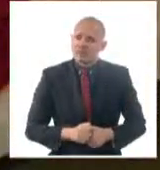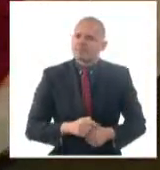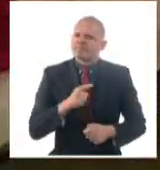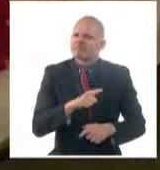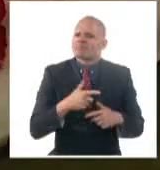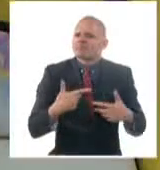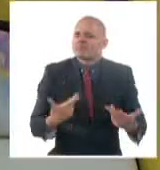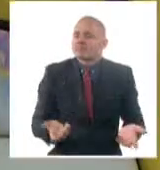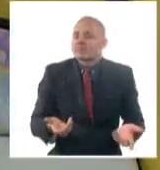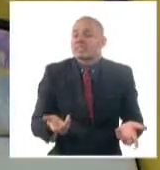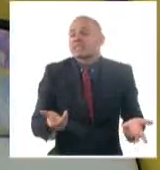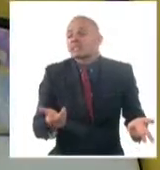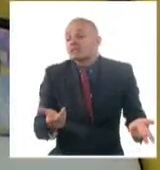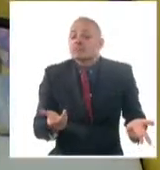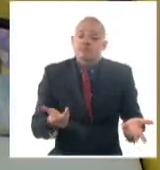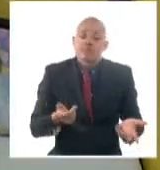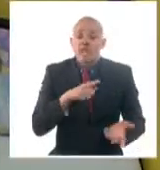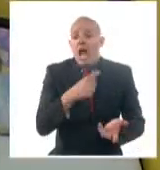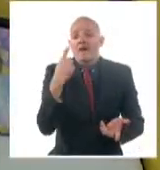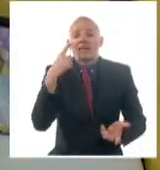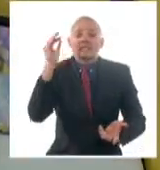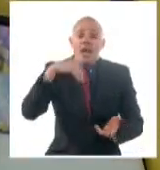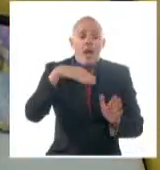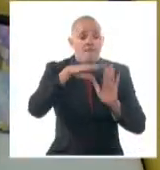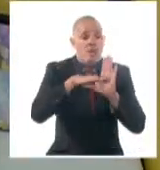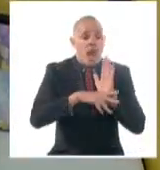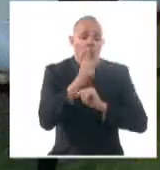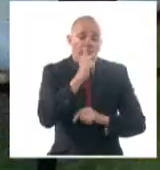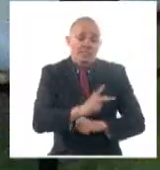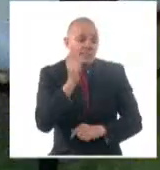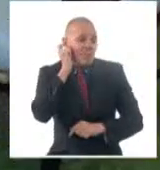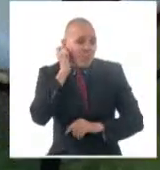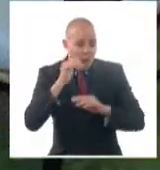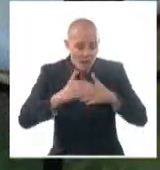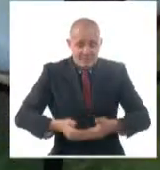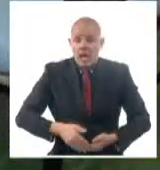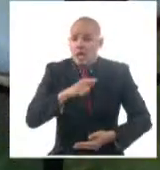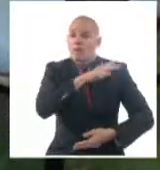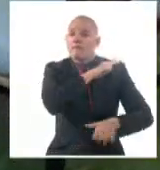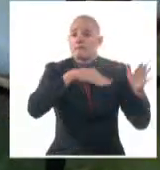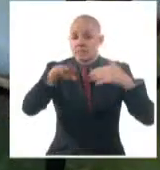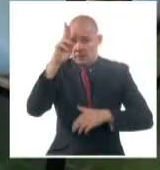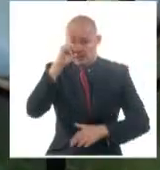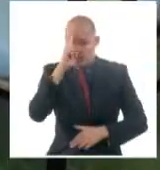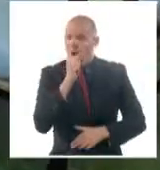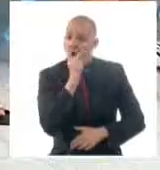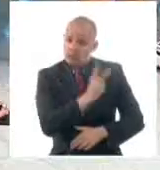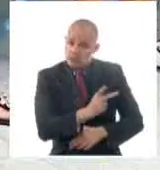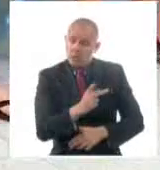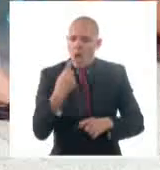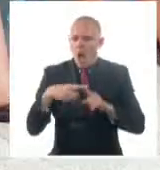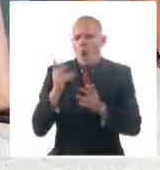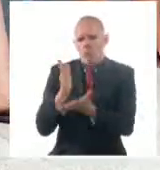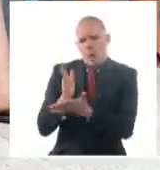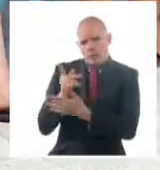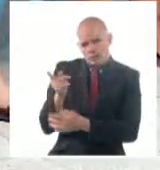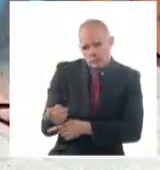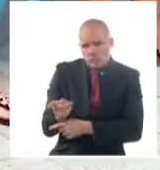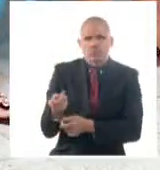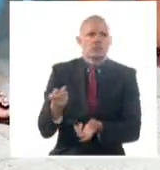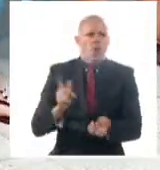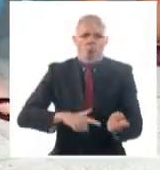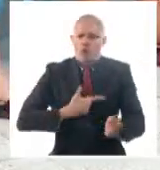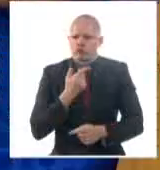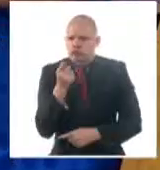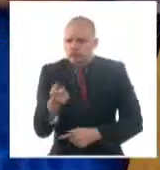que tiene que hacer el programa materno-infantil, que lo hace el Ministerio de Salud, sino el resto de las instituciones sociales, educacionales, culturales,